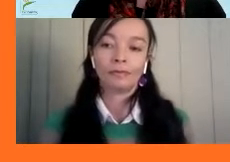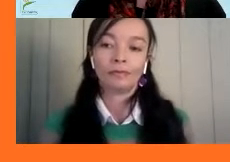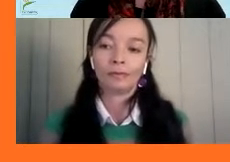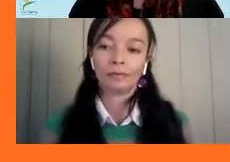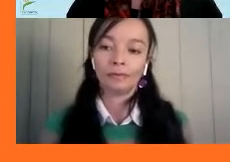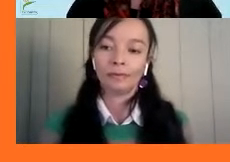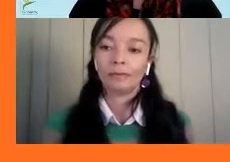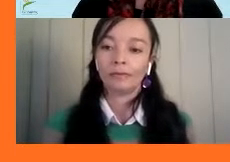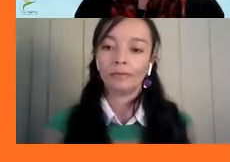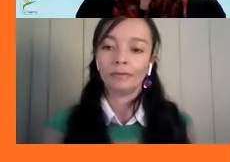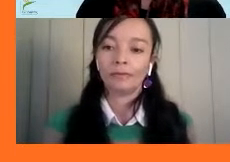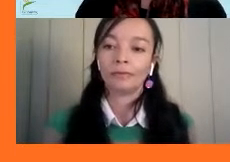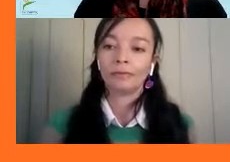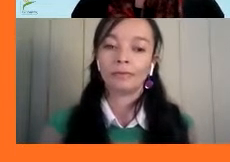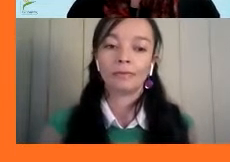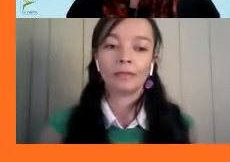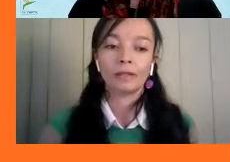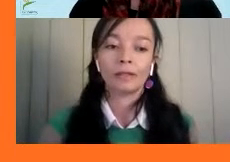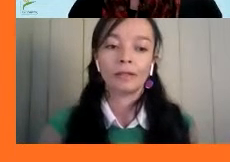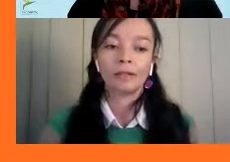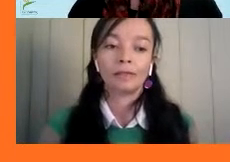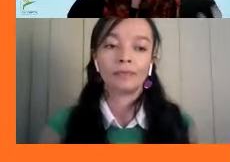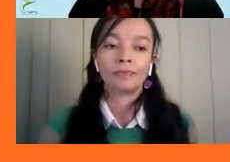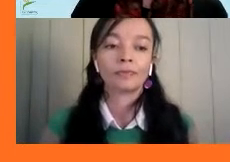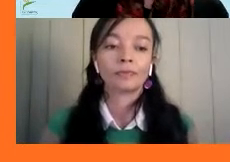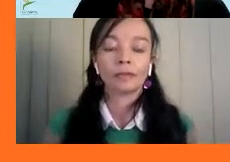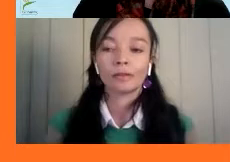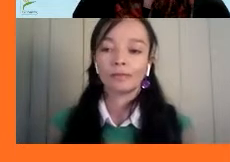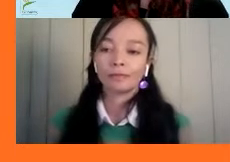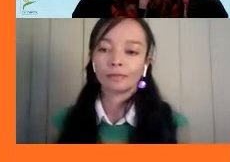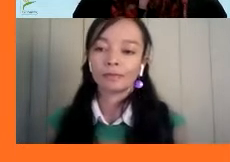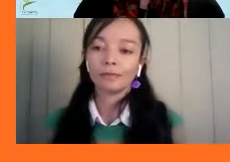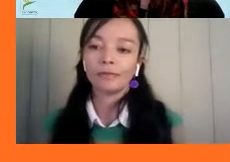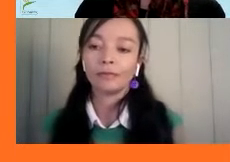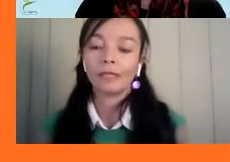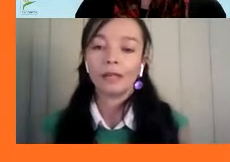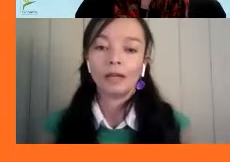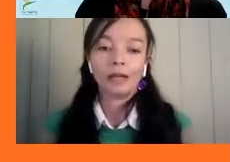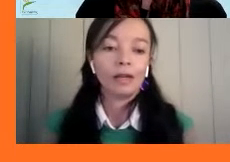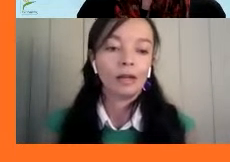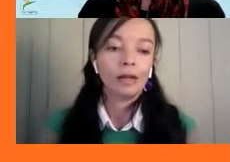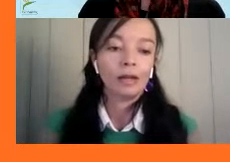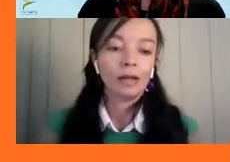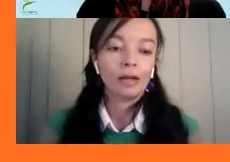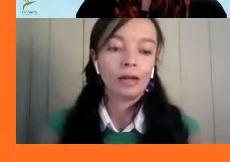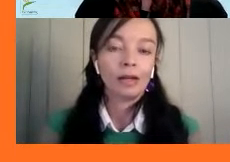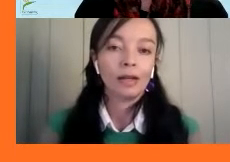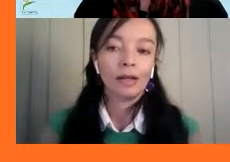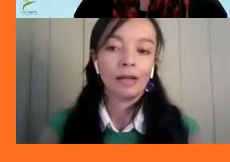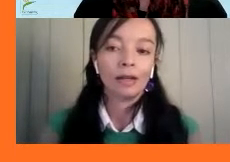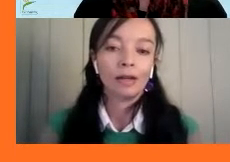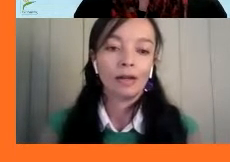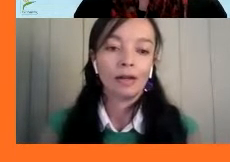Ok. Pues como vamos a seguir. Y si no han llegado a la